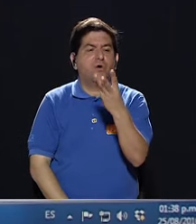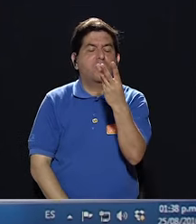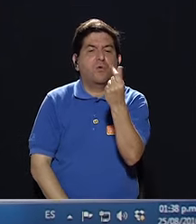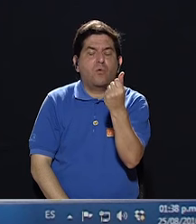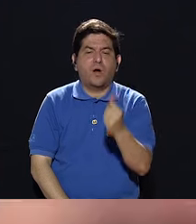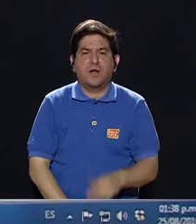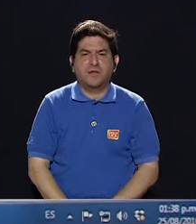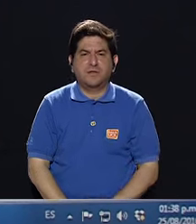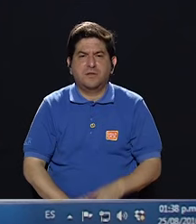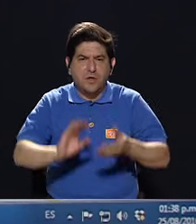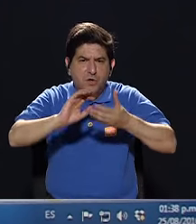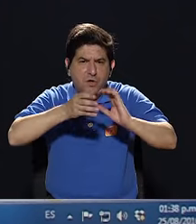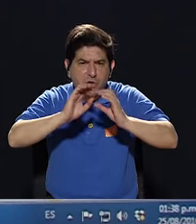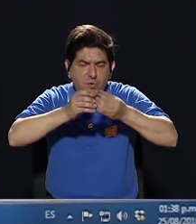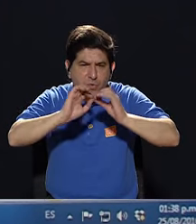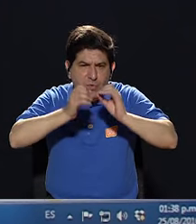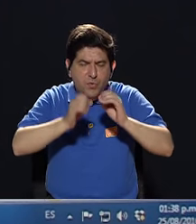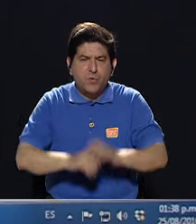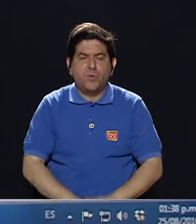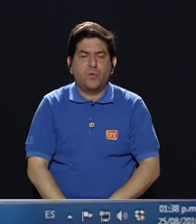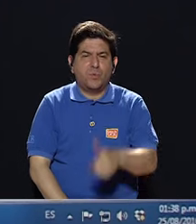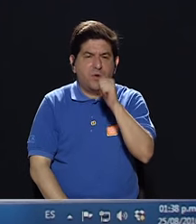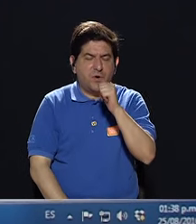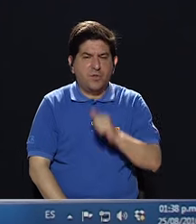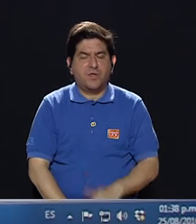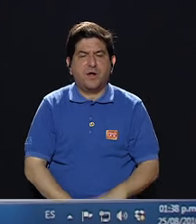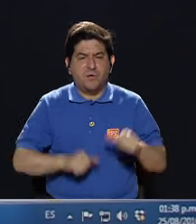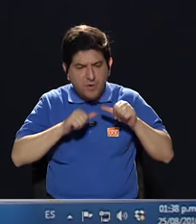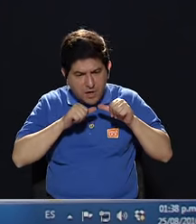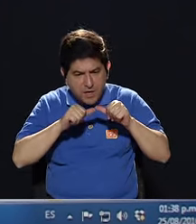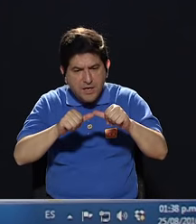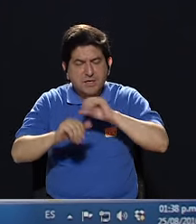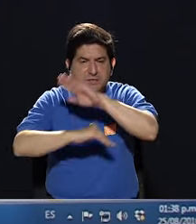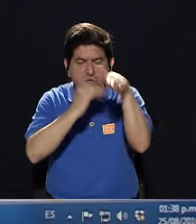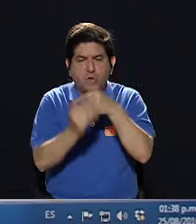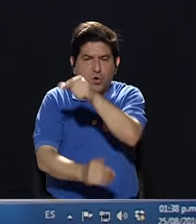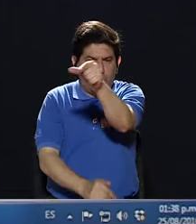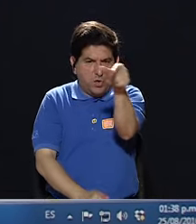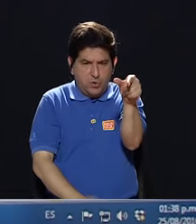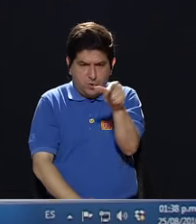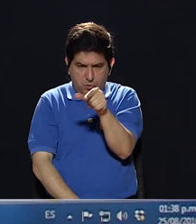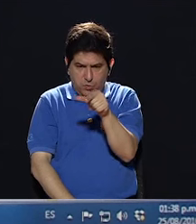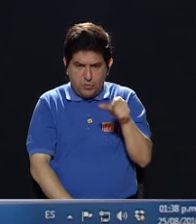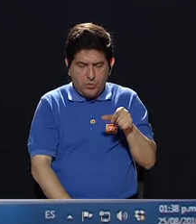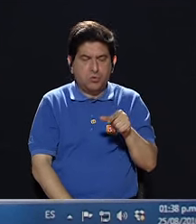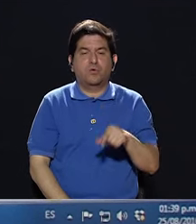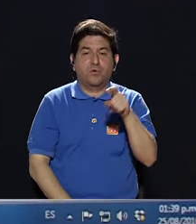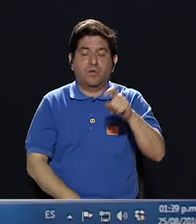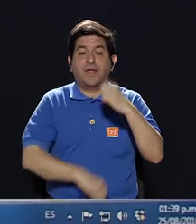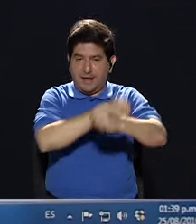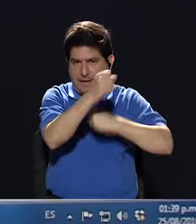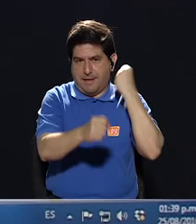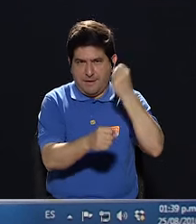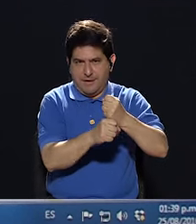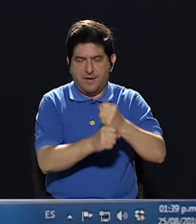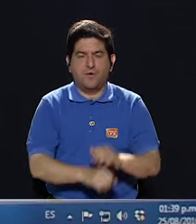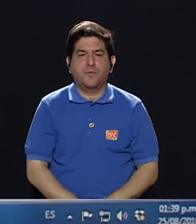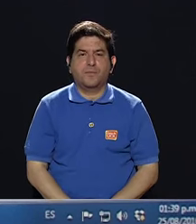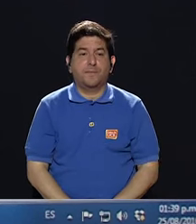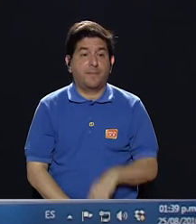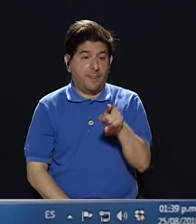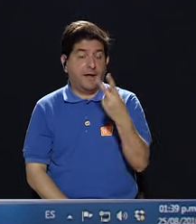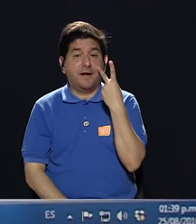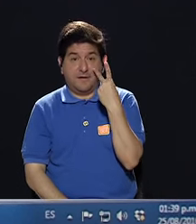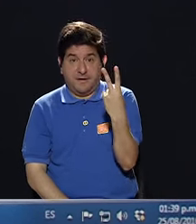y, relacionado con el caudal, cuánto fue el volumen que se transportó a lo largo del